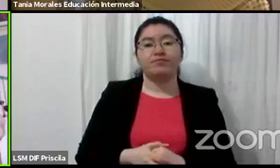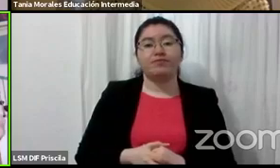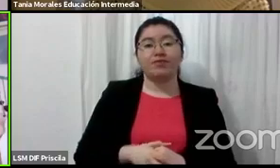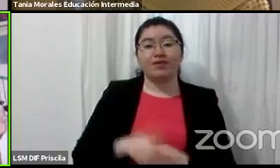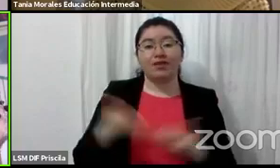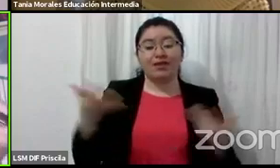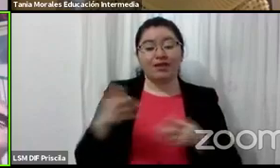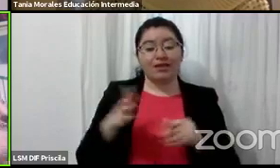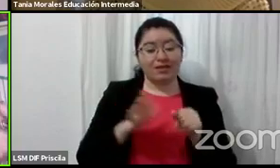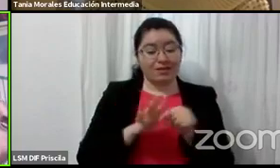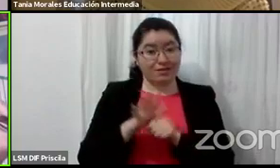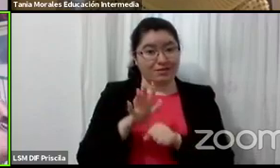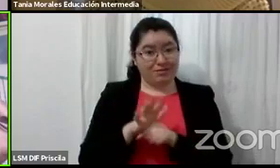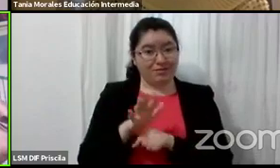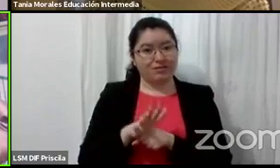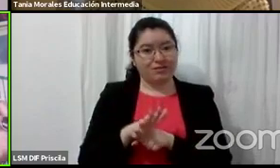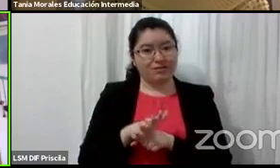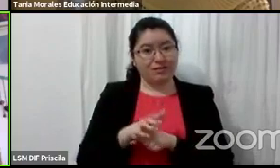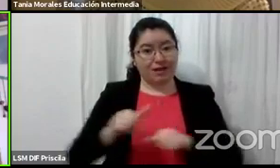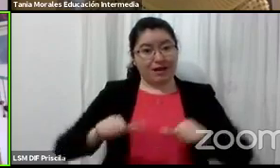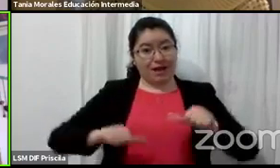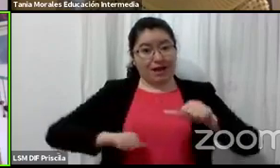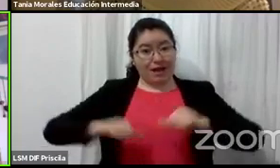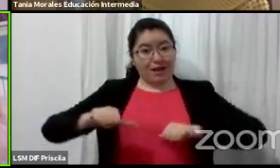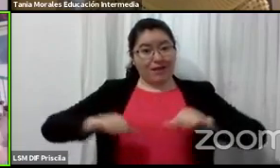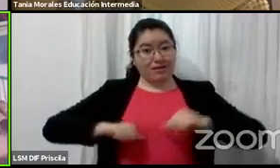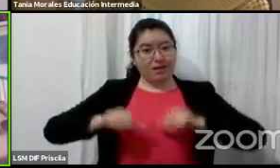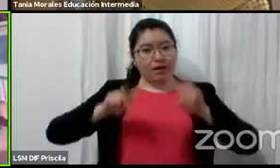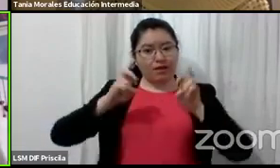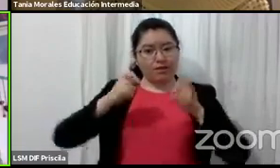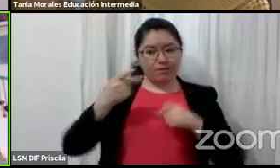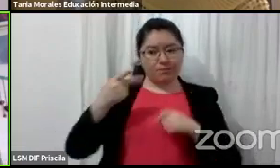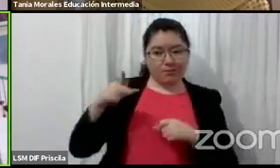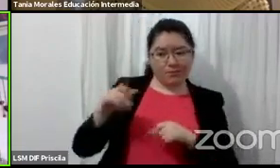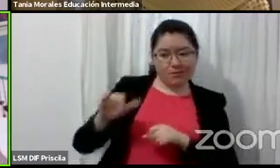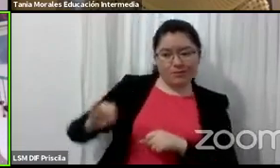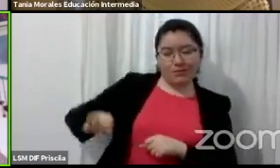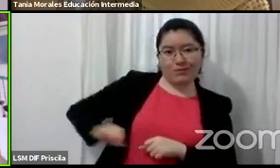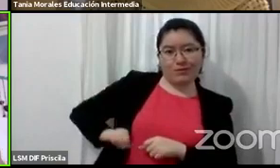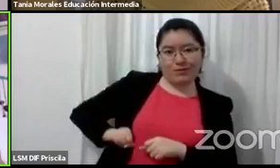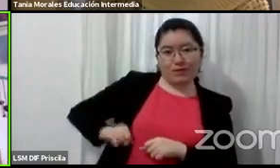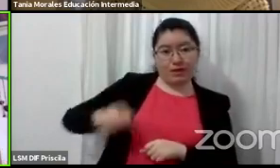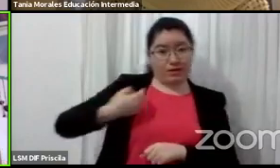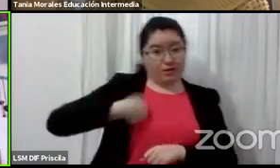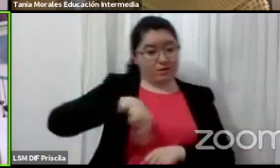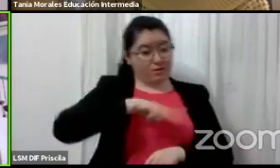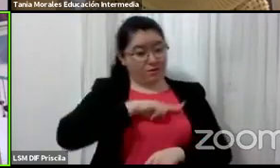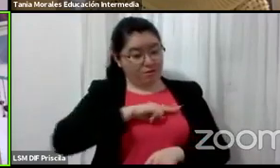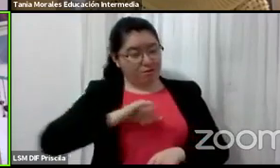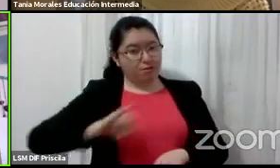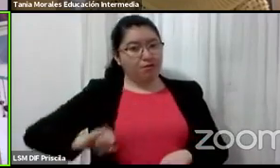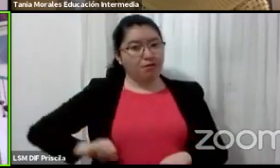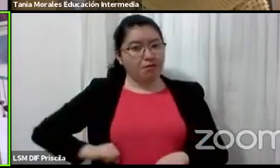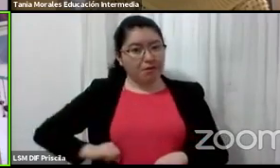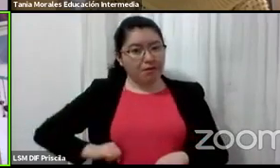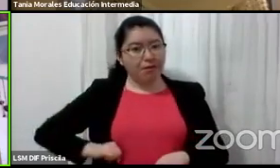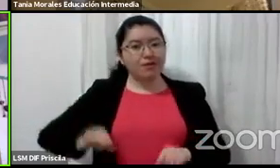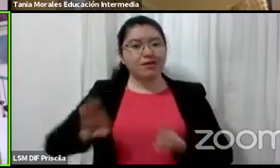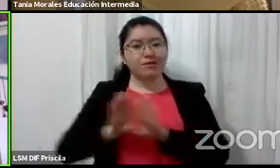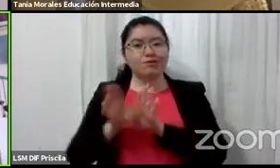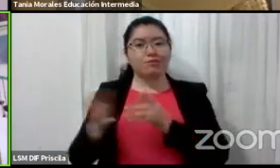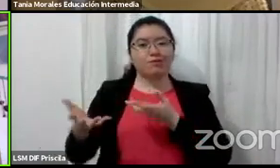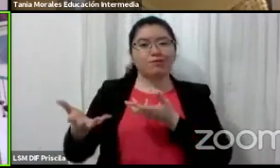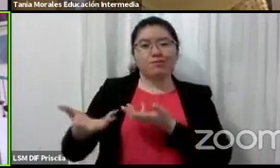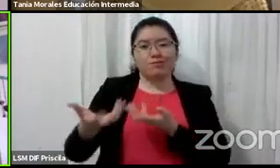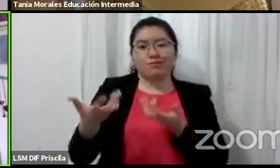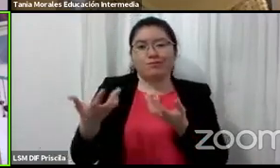las actividades y de los temas que les interesan a ellos y nos interesan a nosotros tocar, muy, muy plural, ¿no? Y entonces uno se